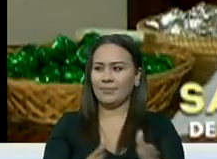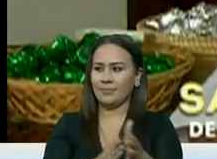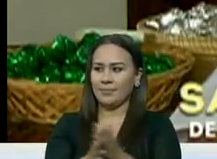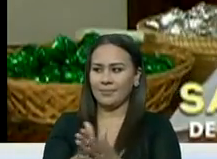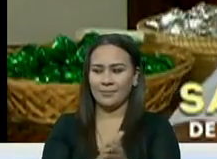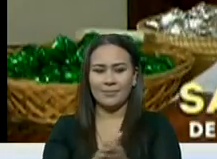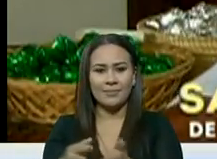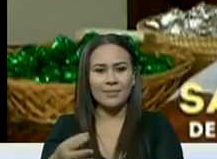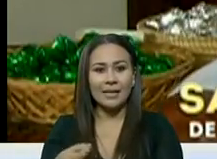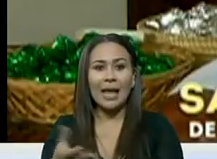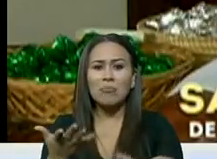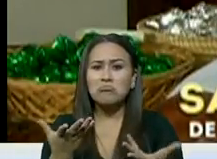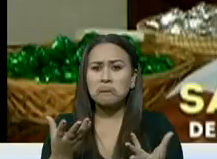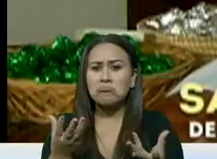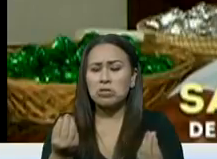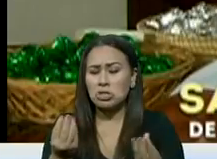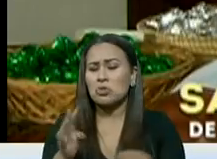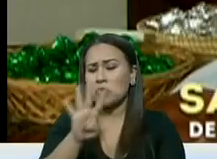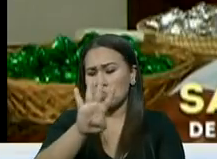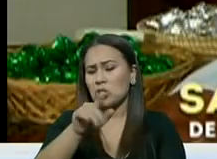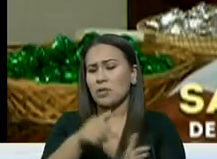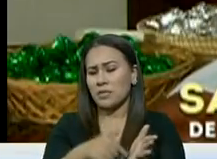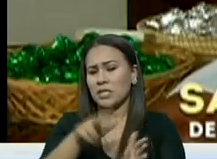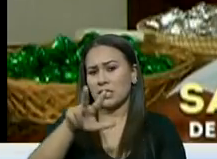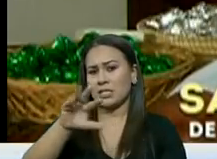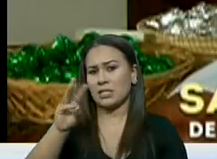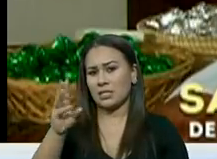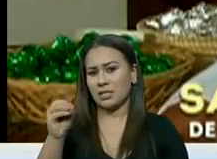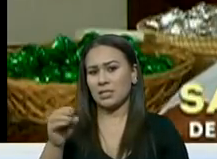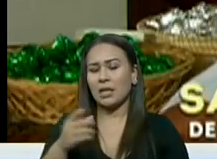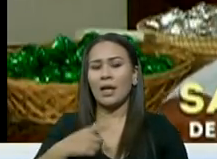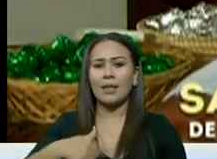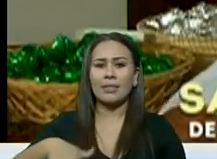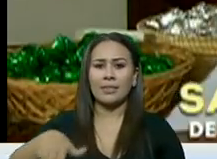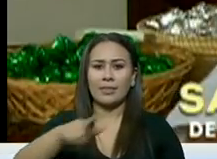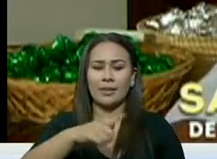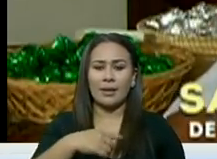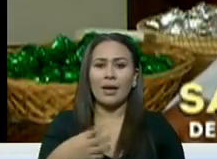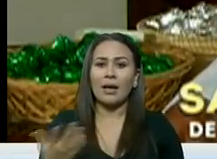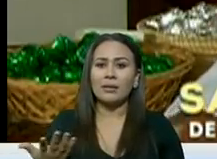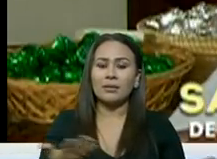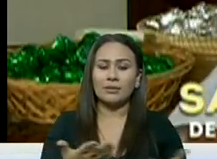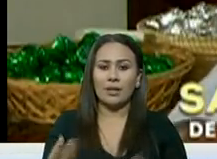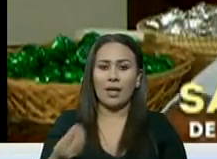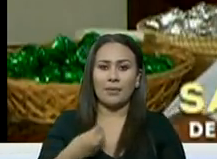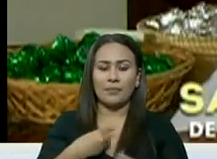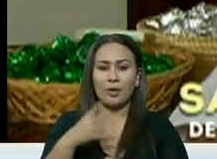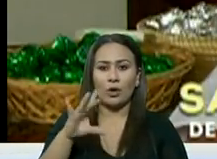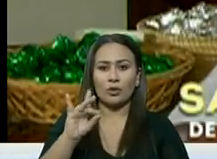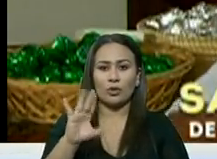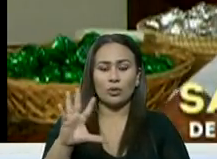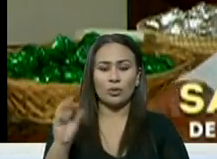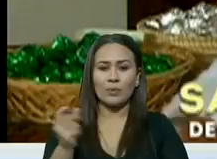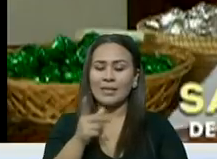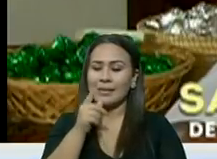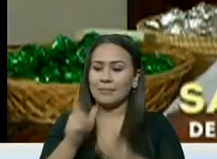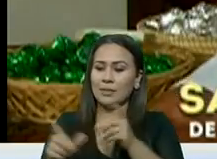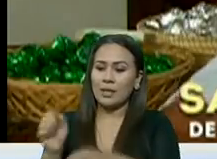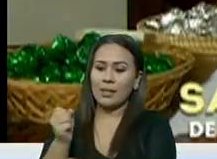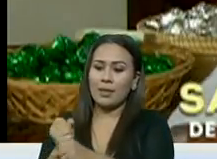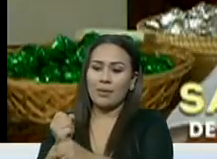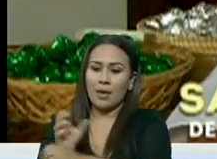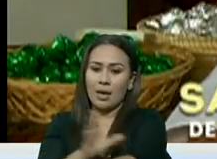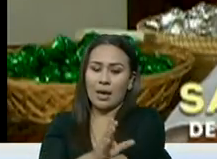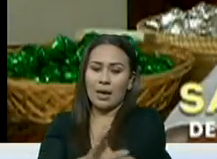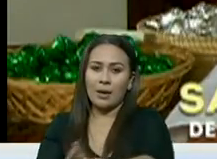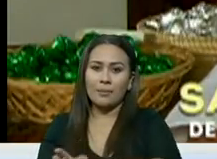de 4.360 a los 850. En los 850 tenemos familias campesinas que se dedican a cultivar